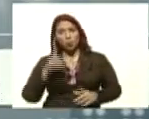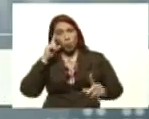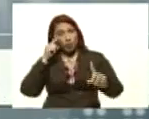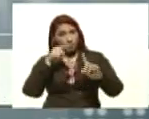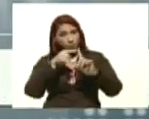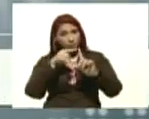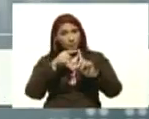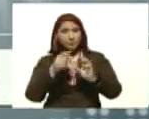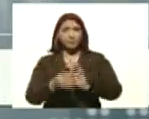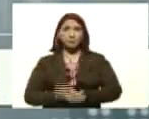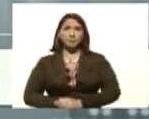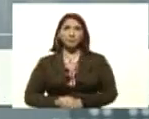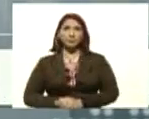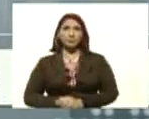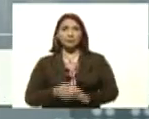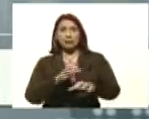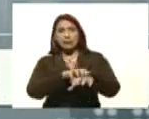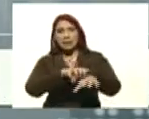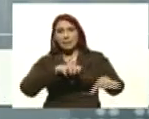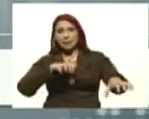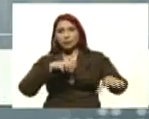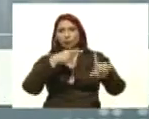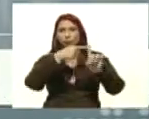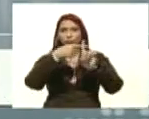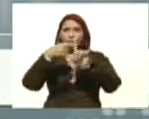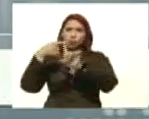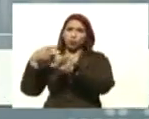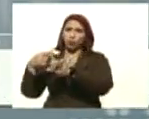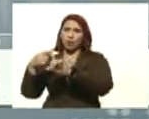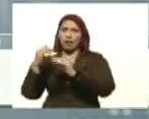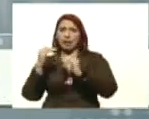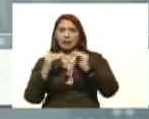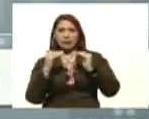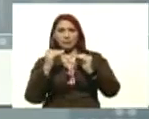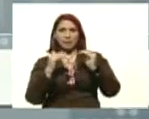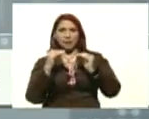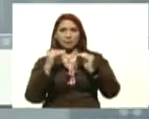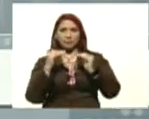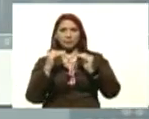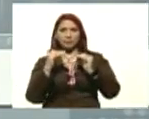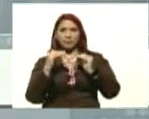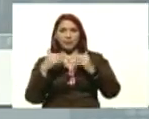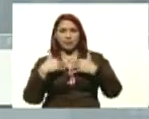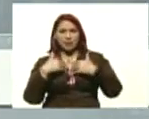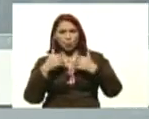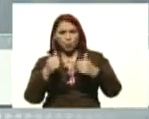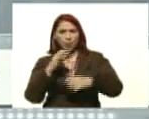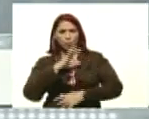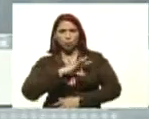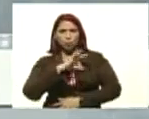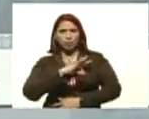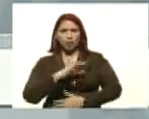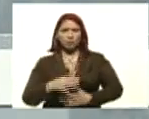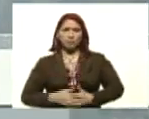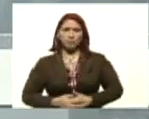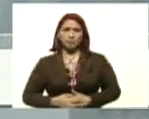objetivo: la mayor suma de estabilidad, de seguridad social y de felicidad